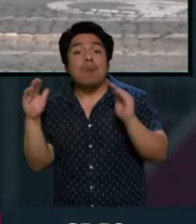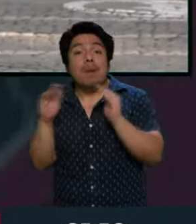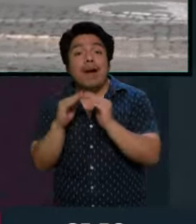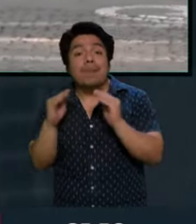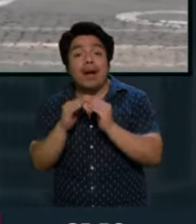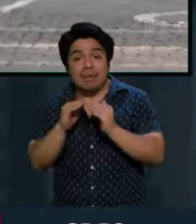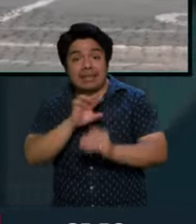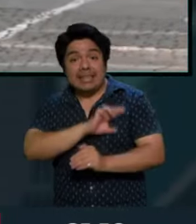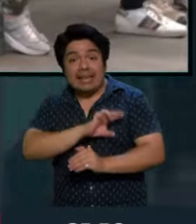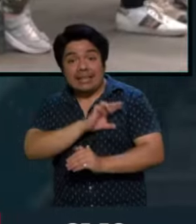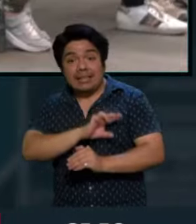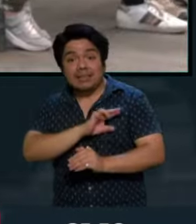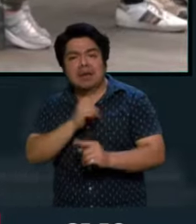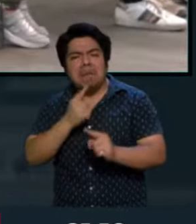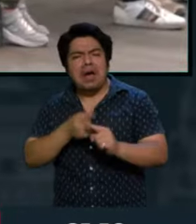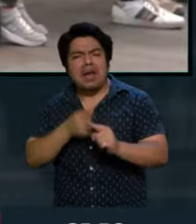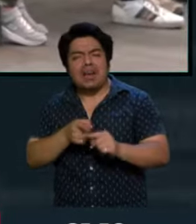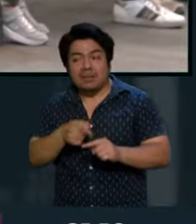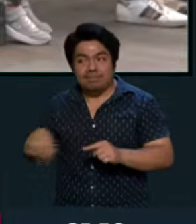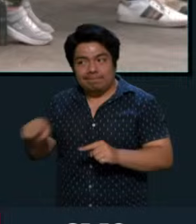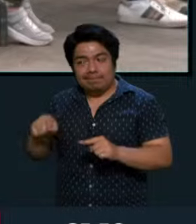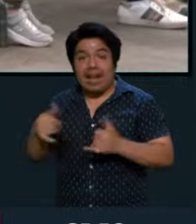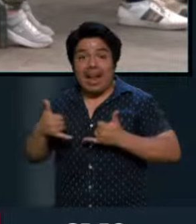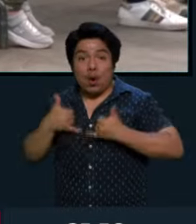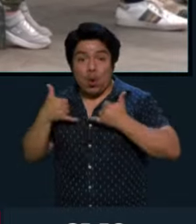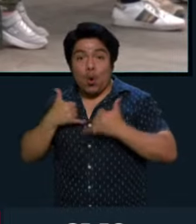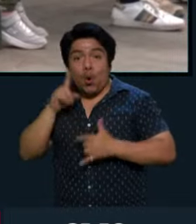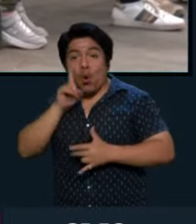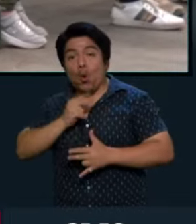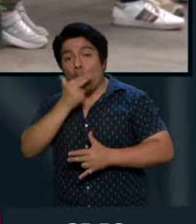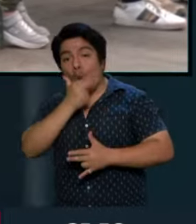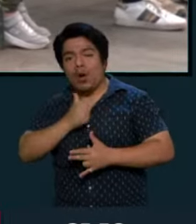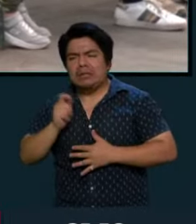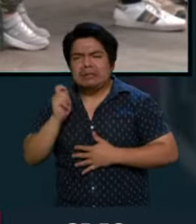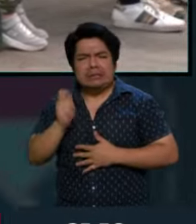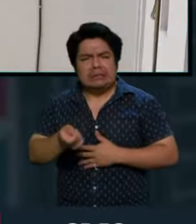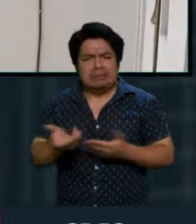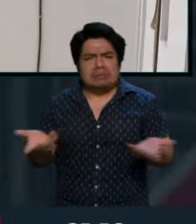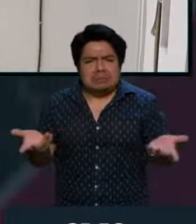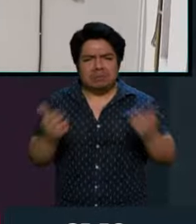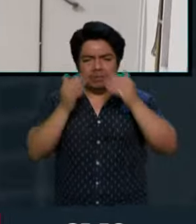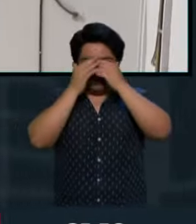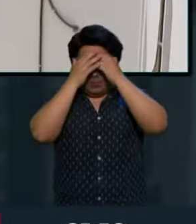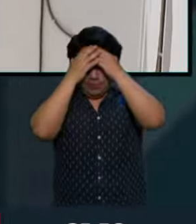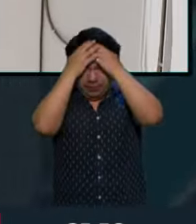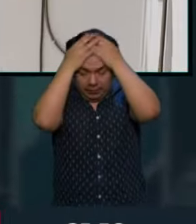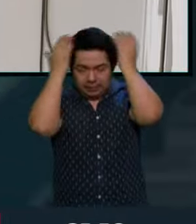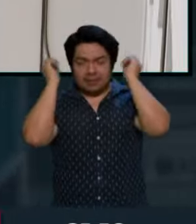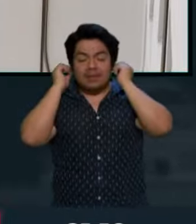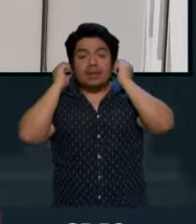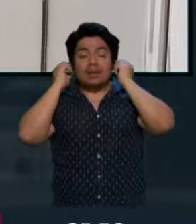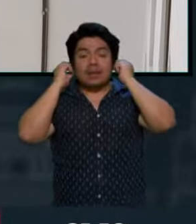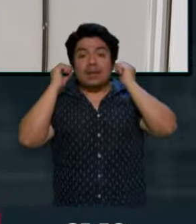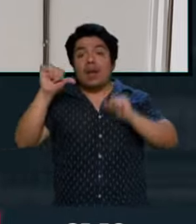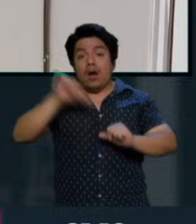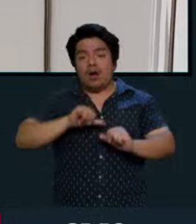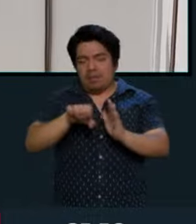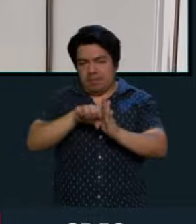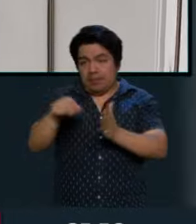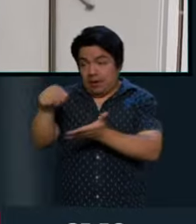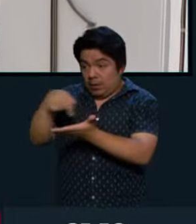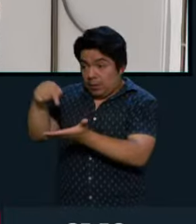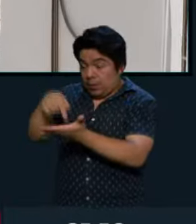renta para jóvenes. ¿Esto va de qué va a ir? Básicamente de que se ha anunciado hoy que en un predio ubicado